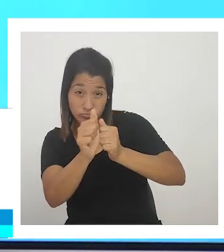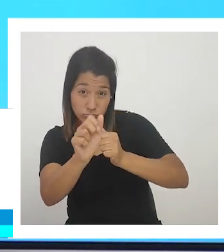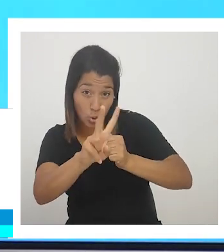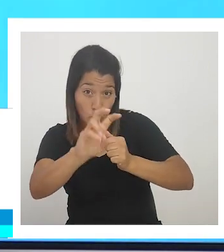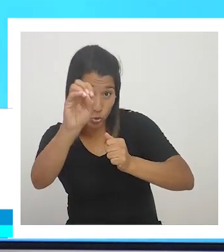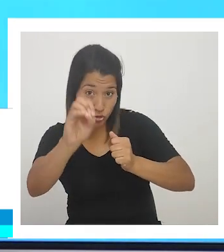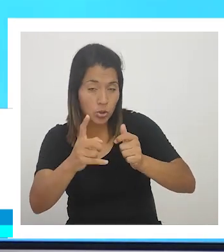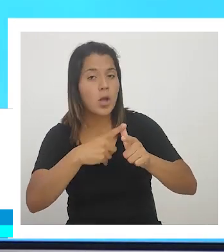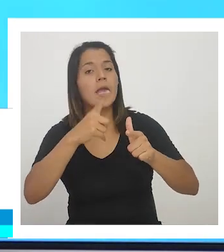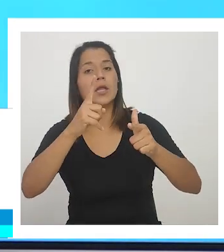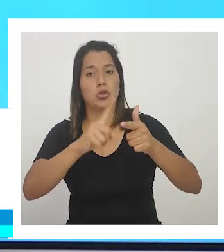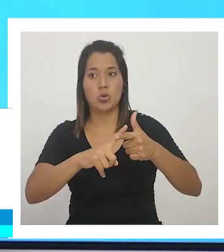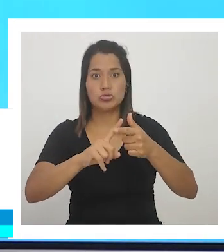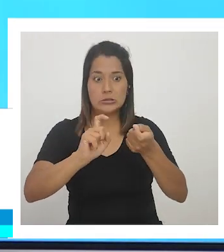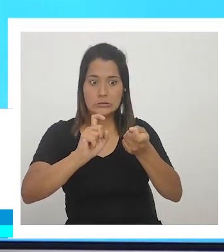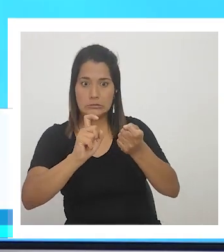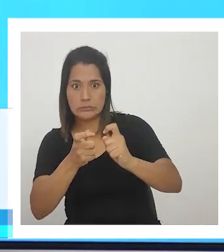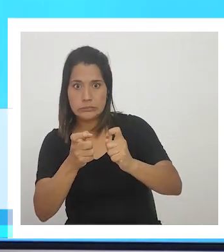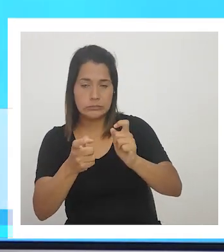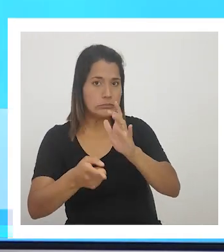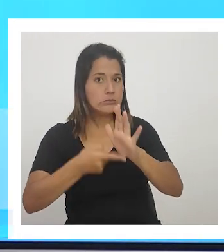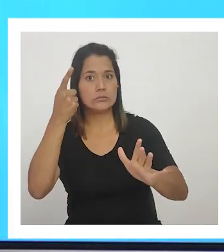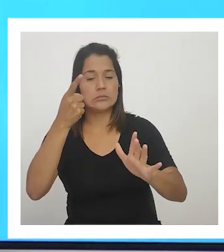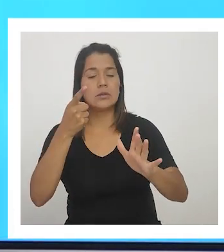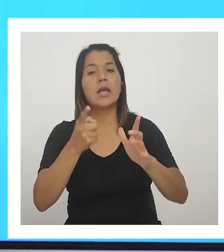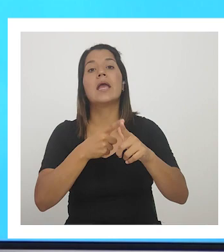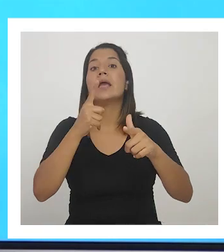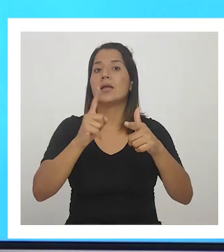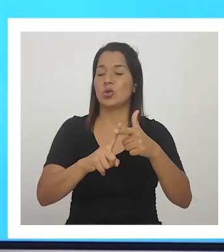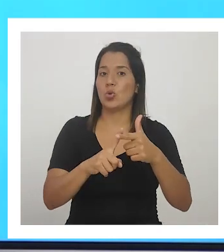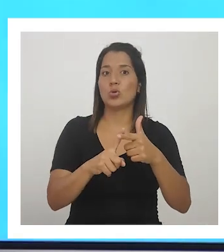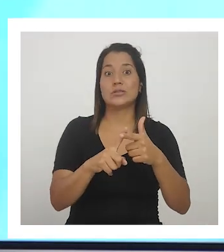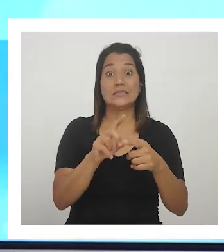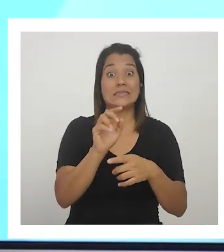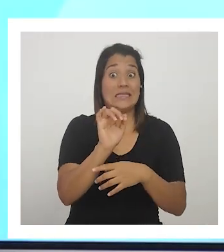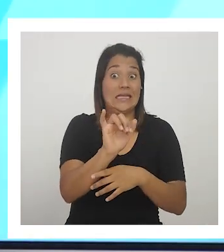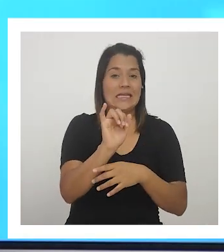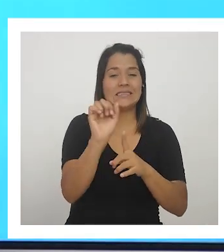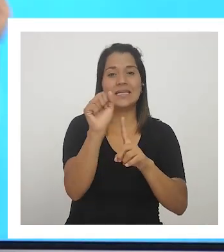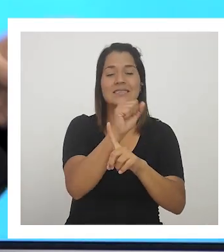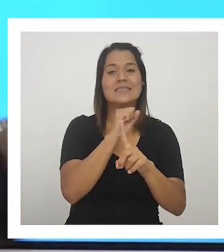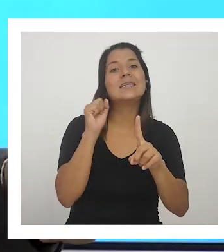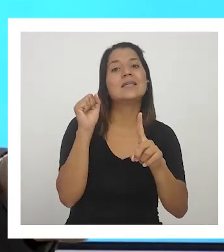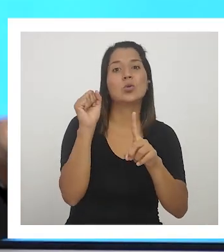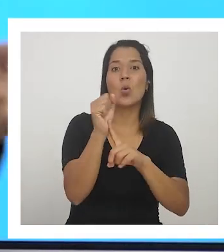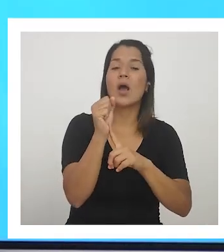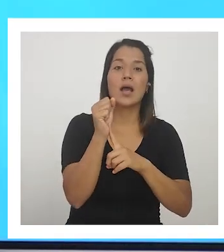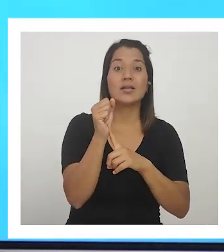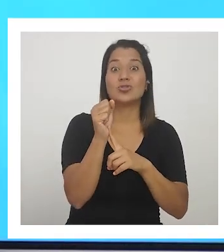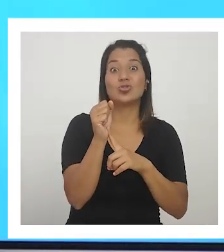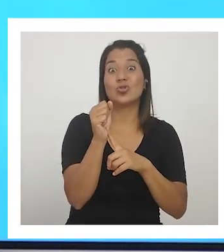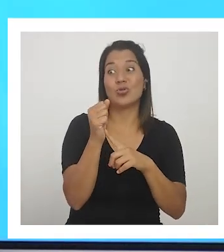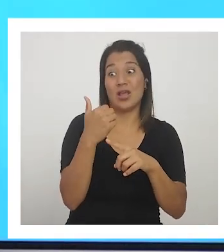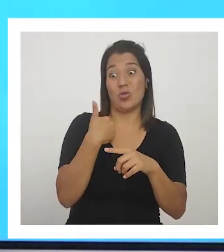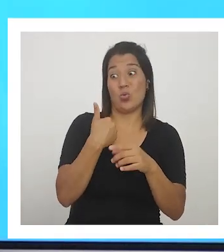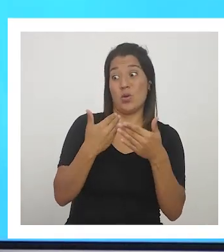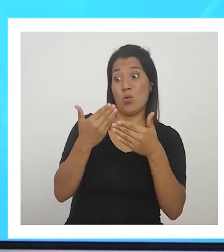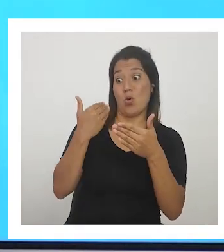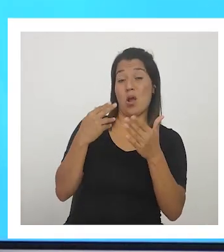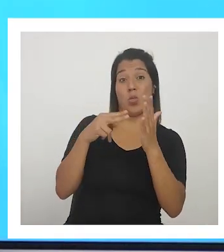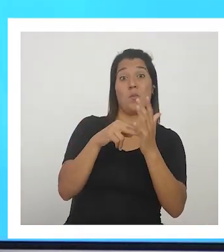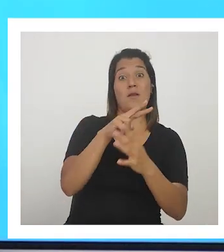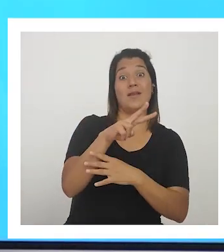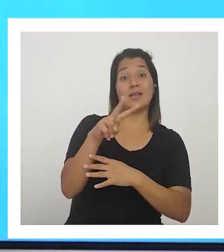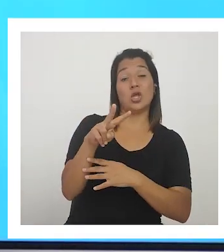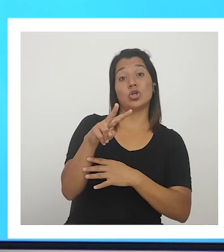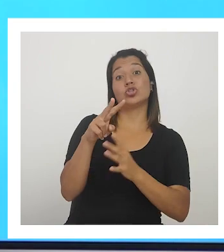digamos que entonces ya no tendríamos esa situación que de alguna manera vivimos en el 2022-2023 con el 1,